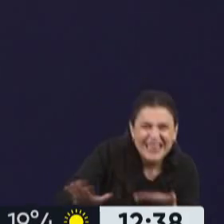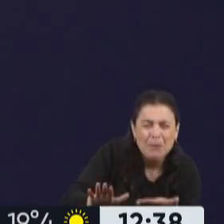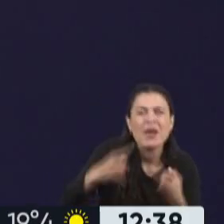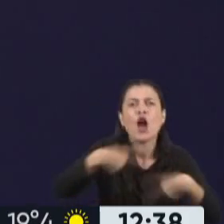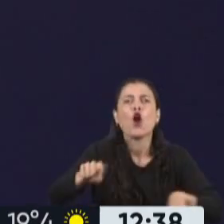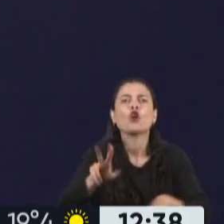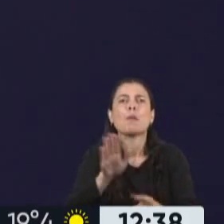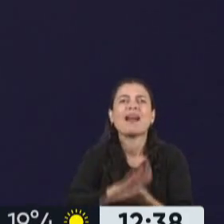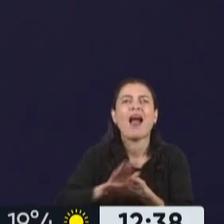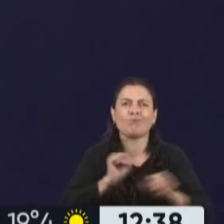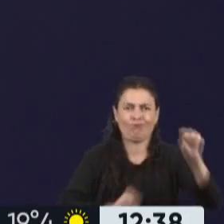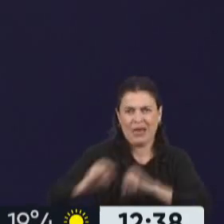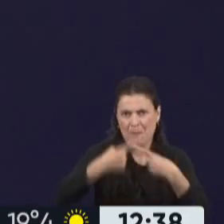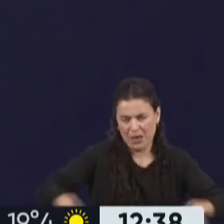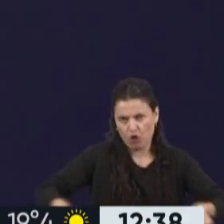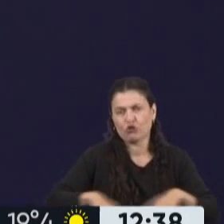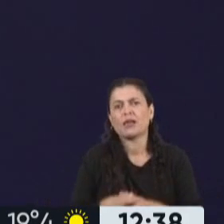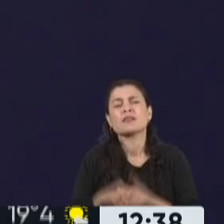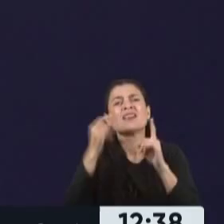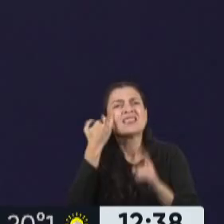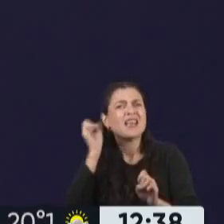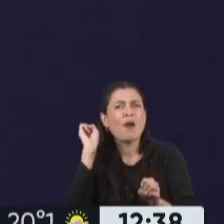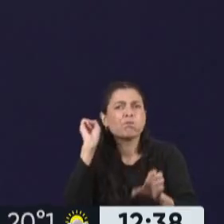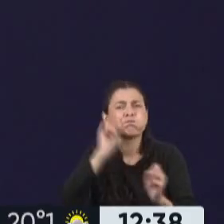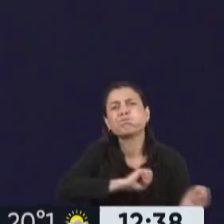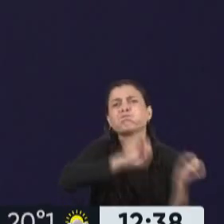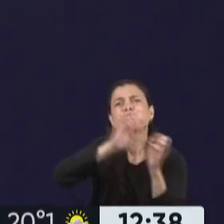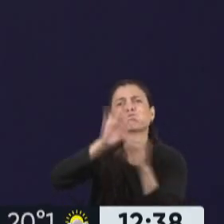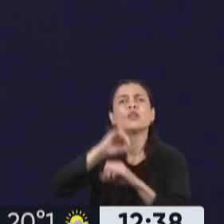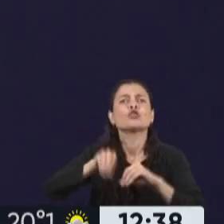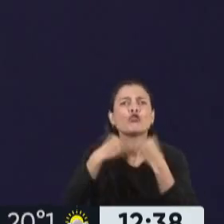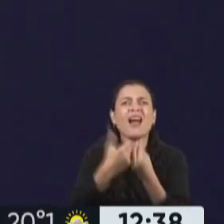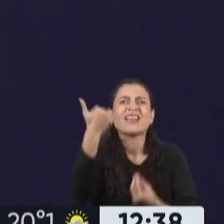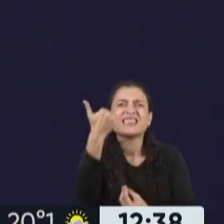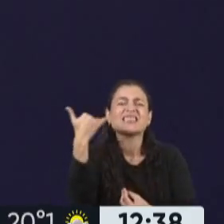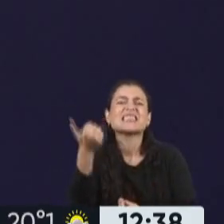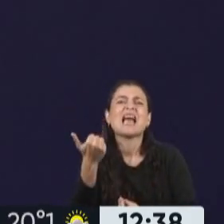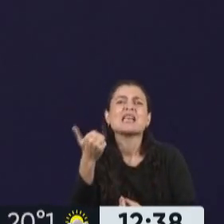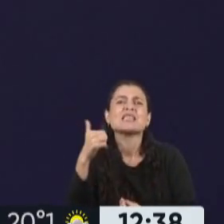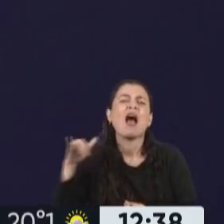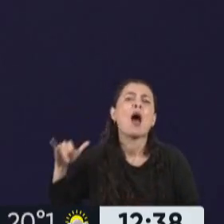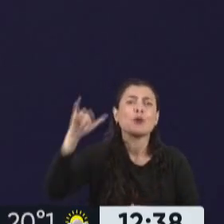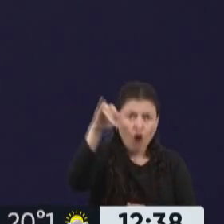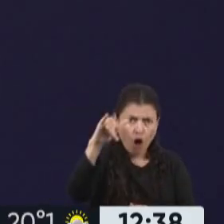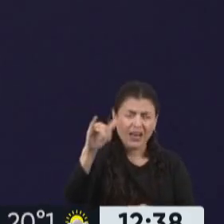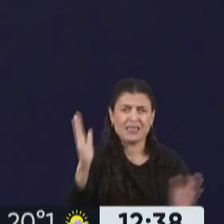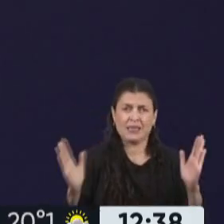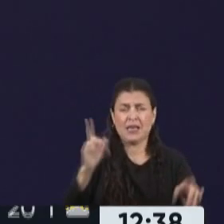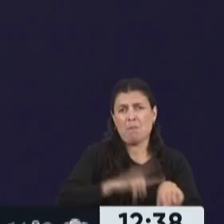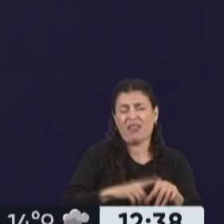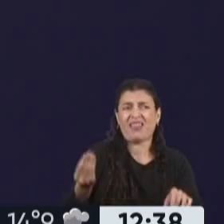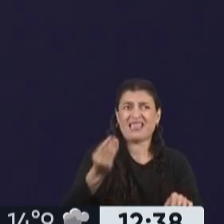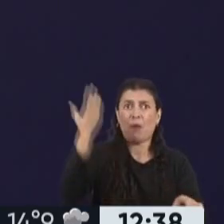polvo, entre otros que fueron transportados en 6 vuelos que tuvieron lugar entre el día sábado y el día